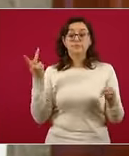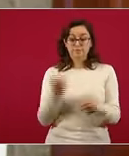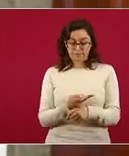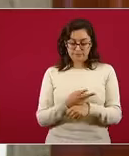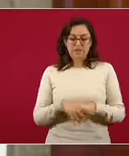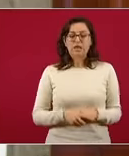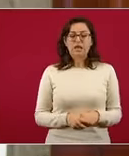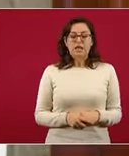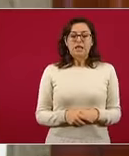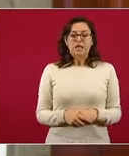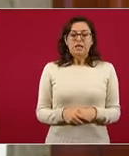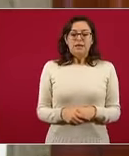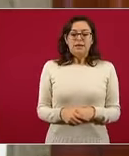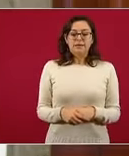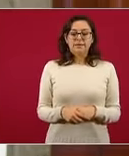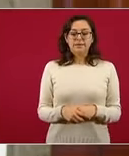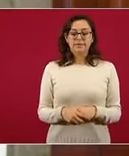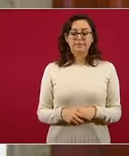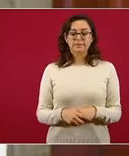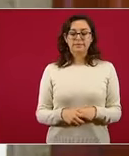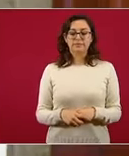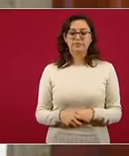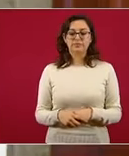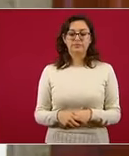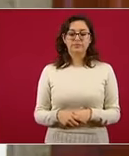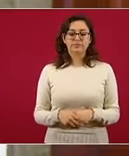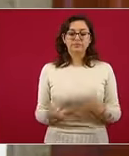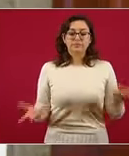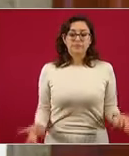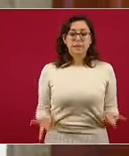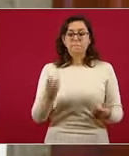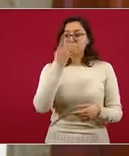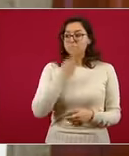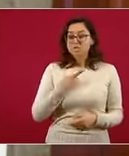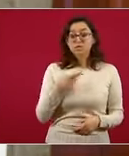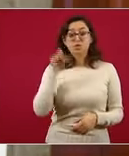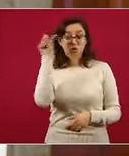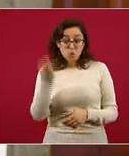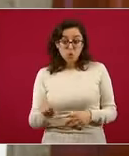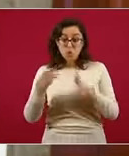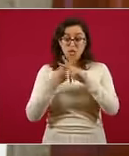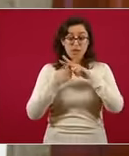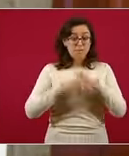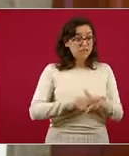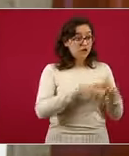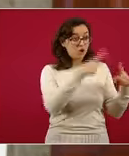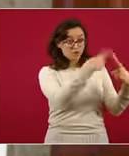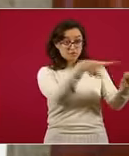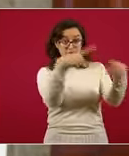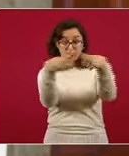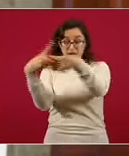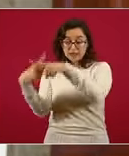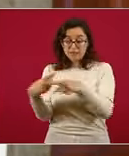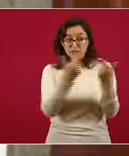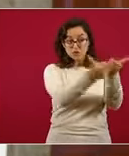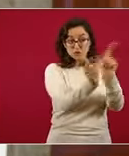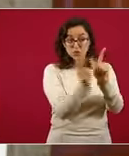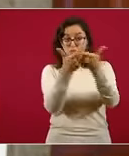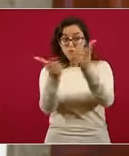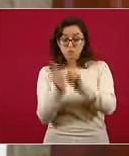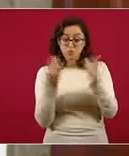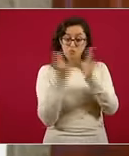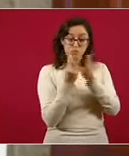capacitación al personal de diferentes sectores para aplicar la vacuna. Uh-huh. Y los estados que mencionó, si no me equivoco,